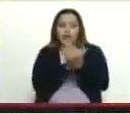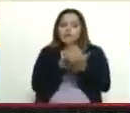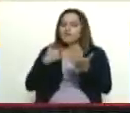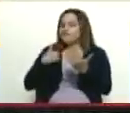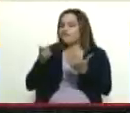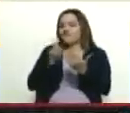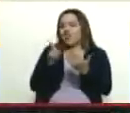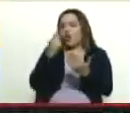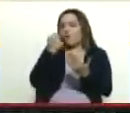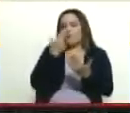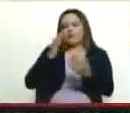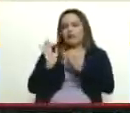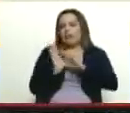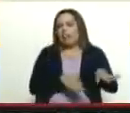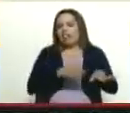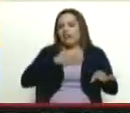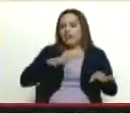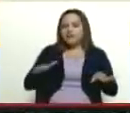intereses.